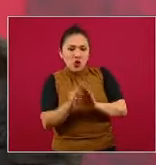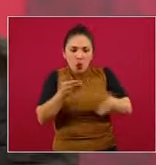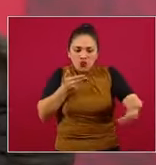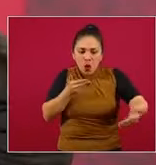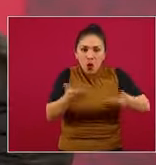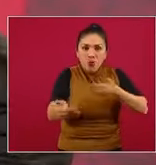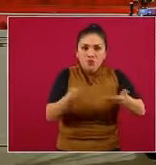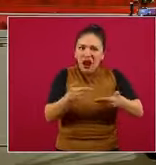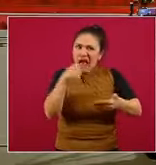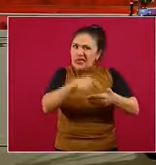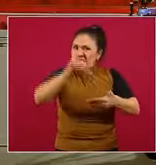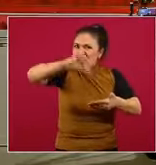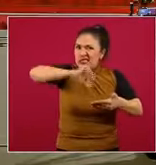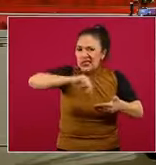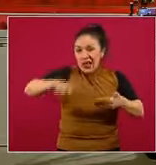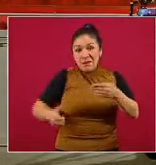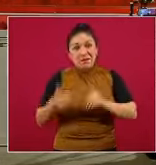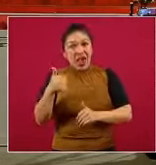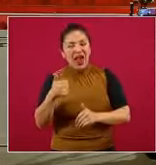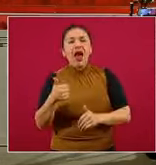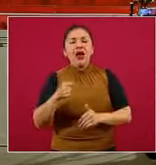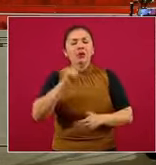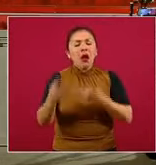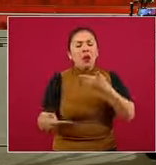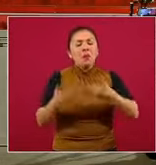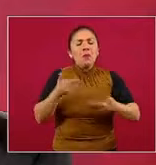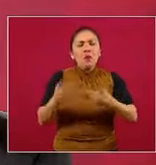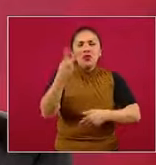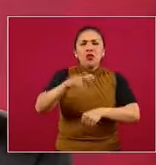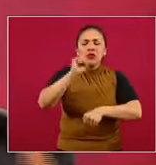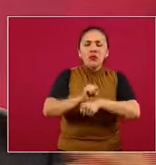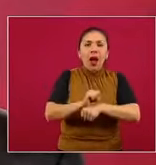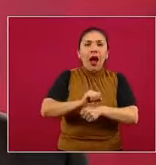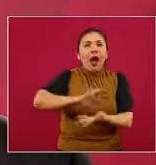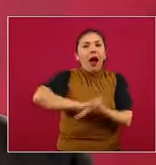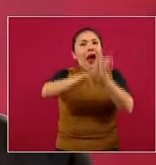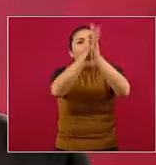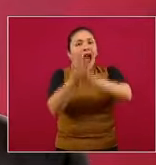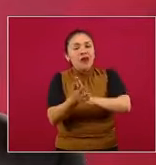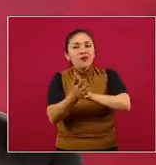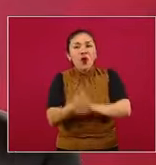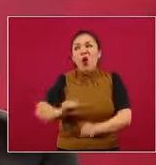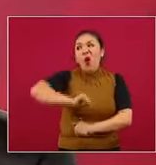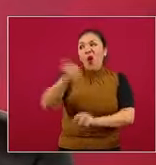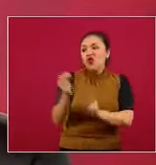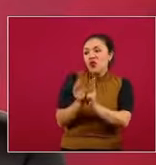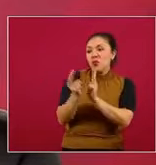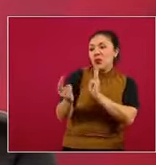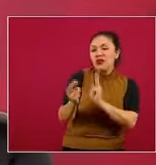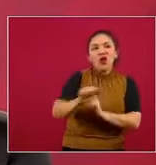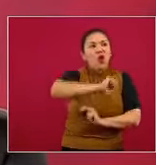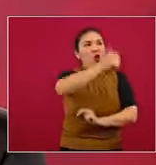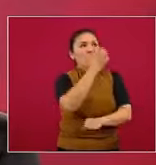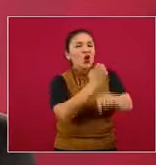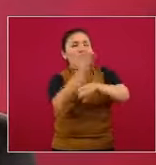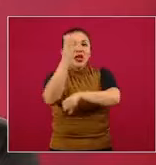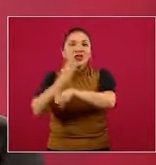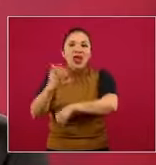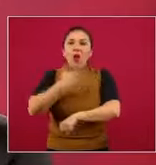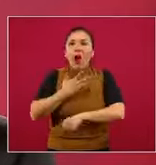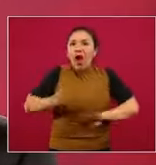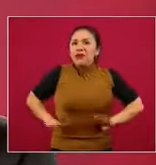comparativamente desfavorable sea favorable, ahora quizá con respecto al vecino o con otro estado que tiene